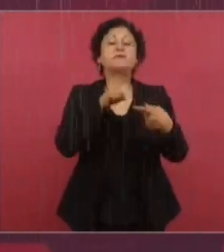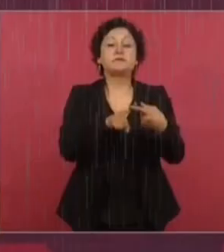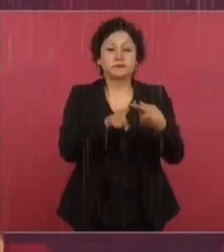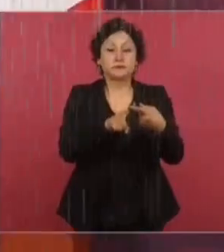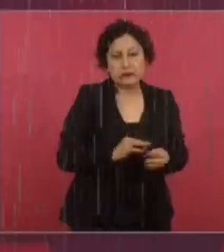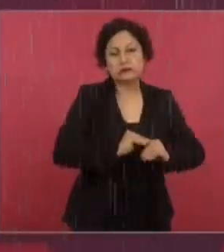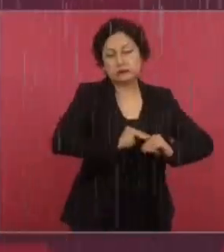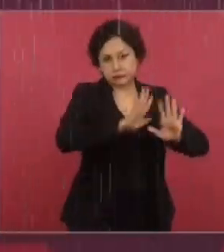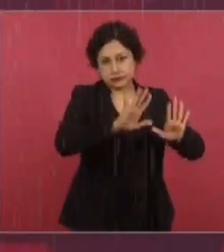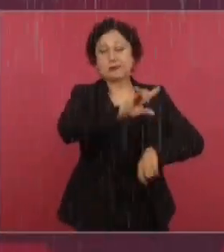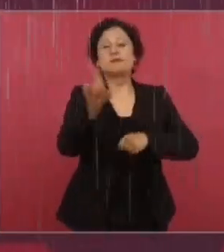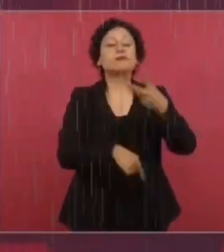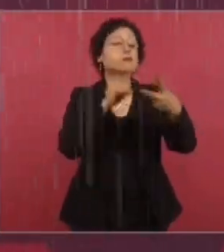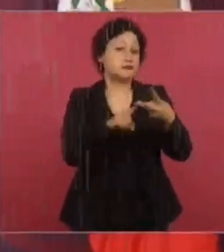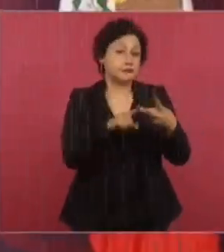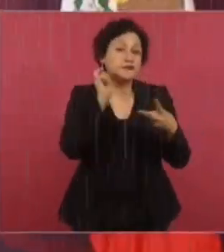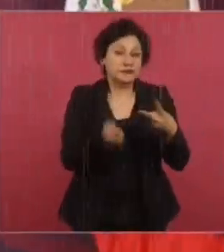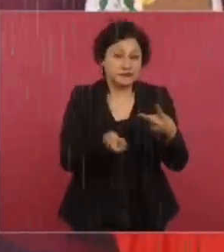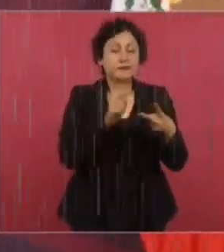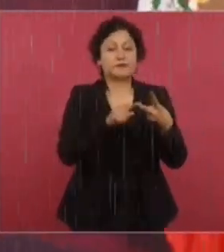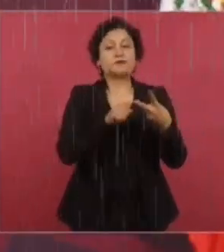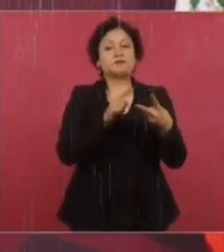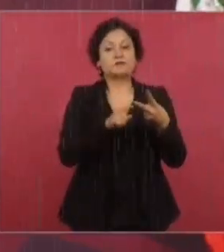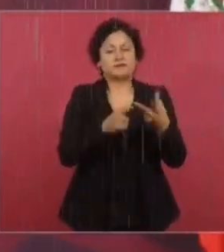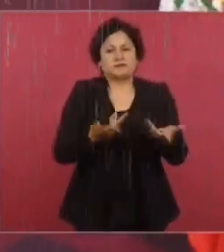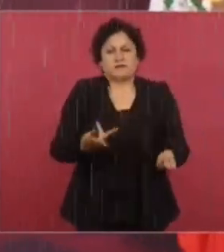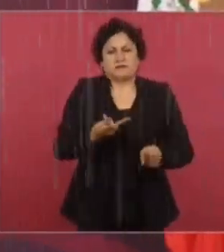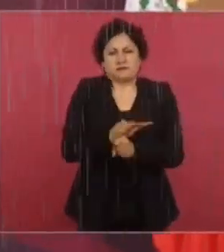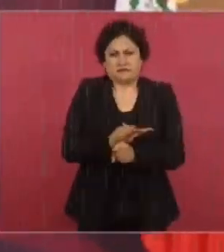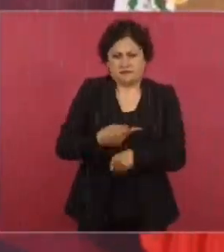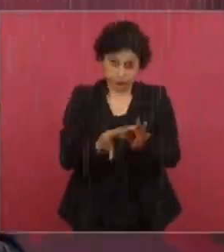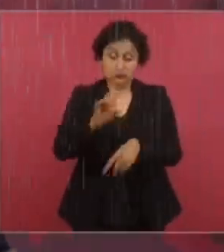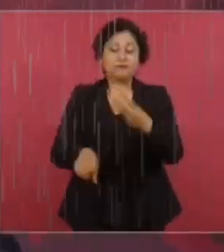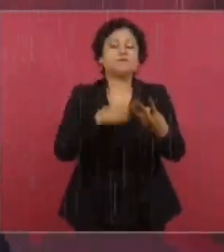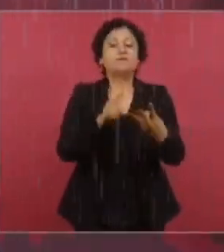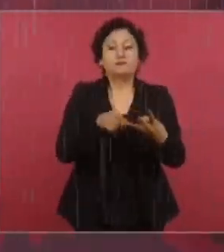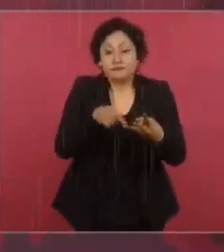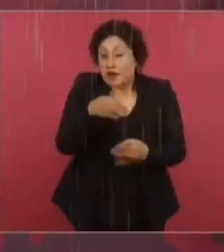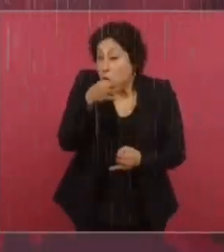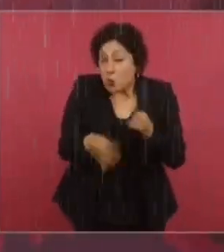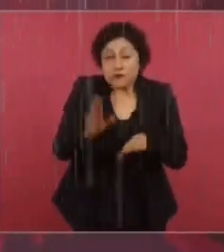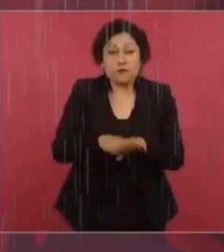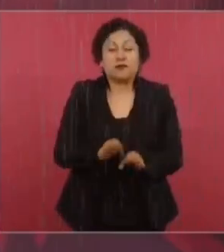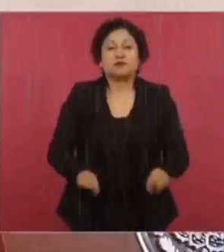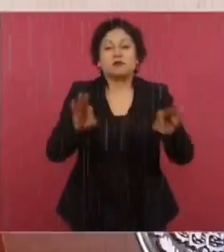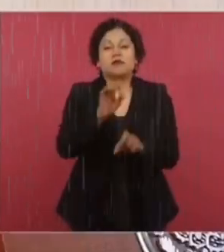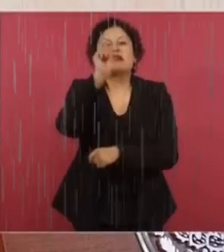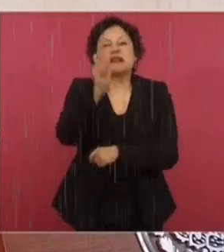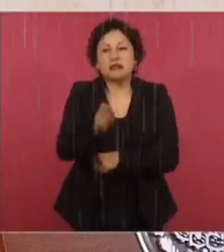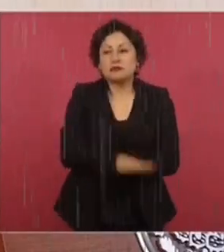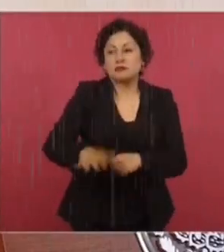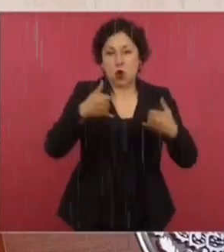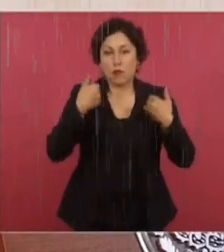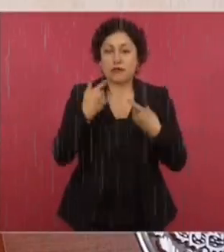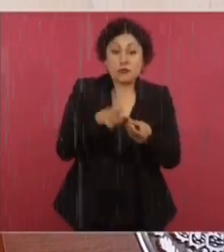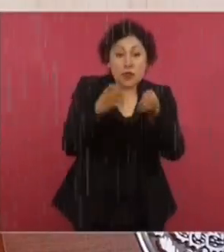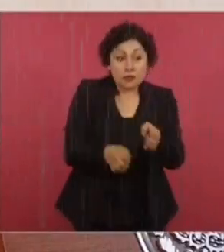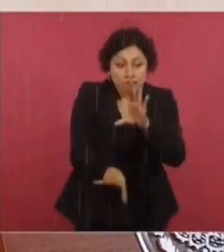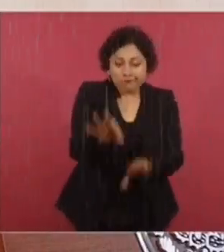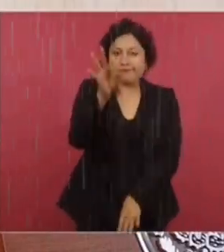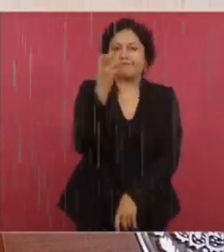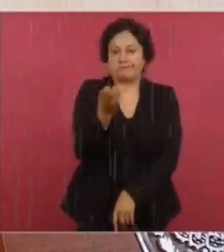Qué sucedió Por qué inventaron ellos conocer el paradero de los jóvenes encontrar a los jóvenes